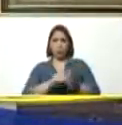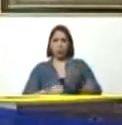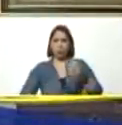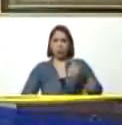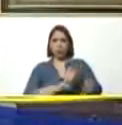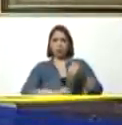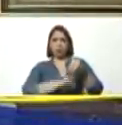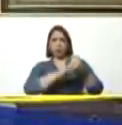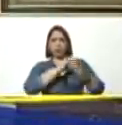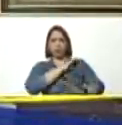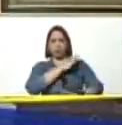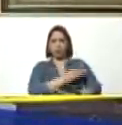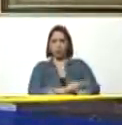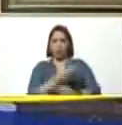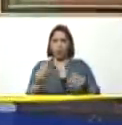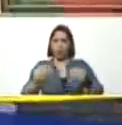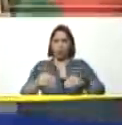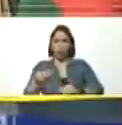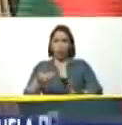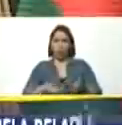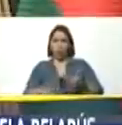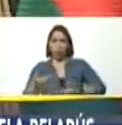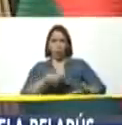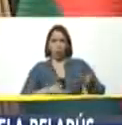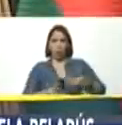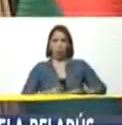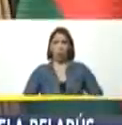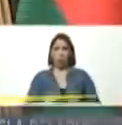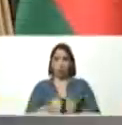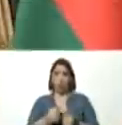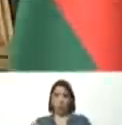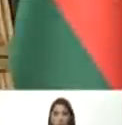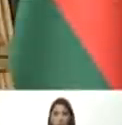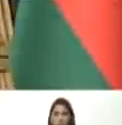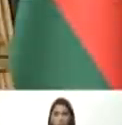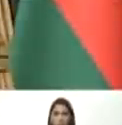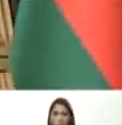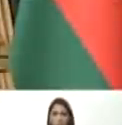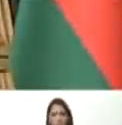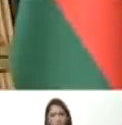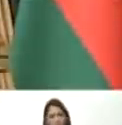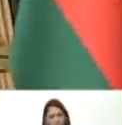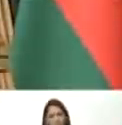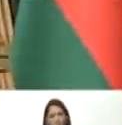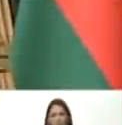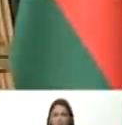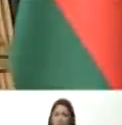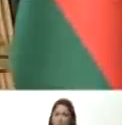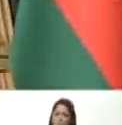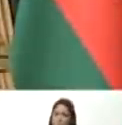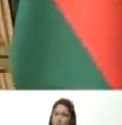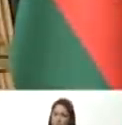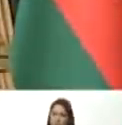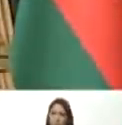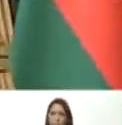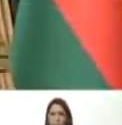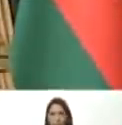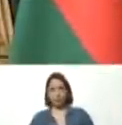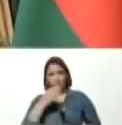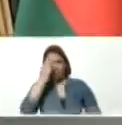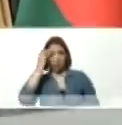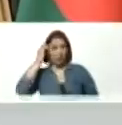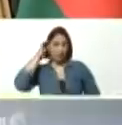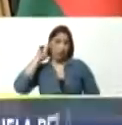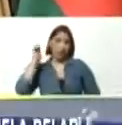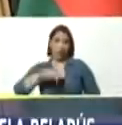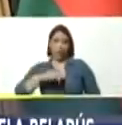poderoso de la cooperación de Belarus con Venezuela, de Venezuela con Belarus. Hoy creo